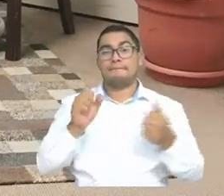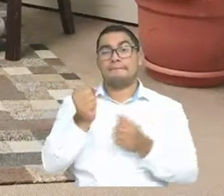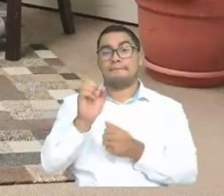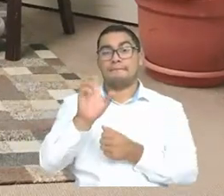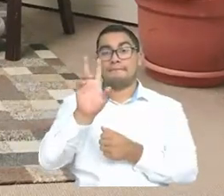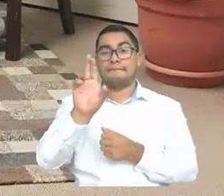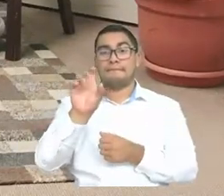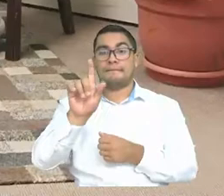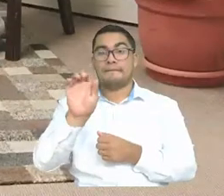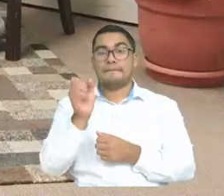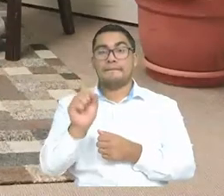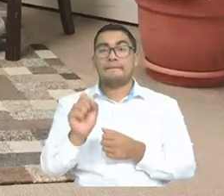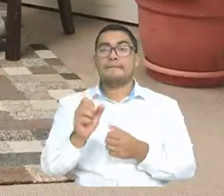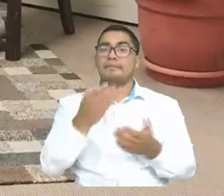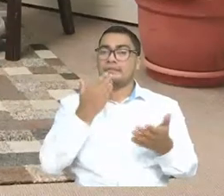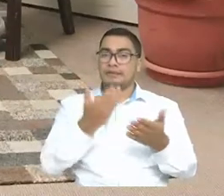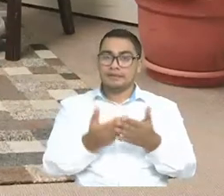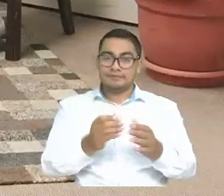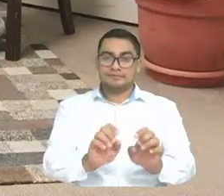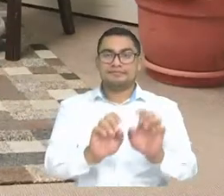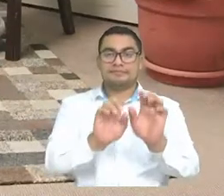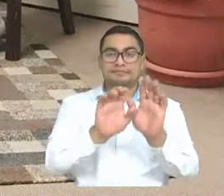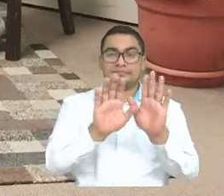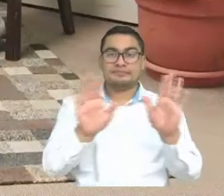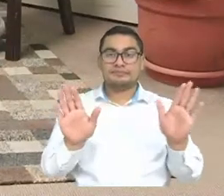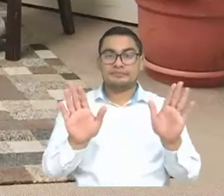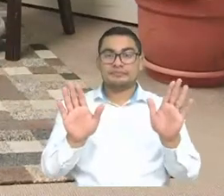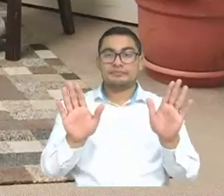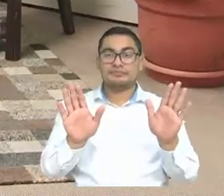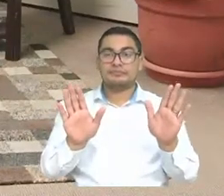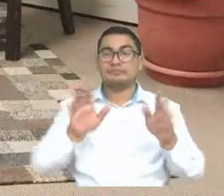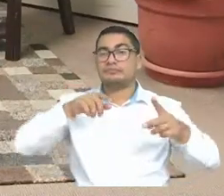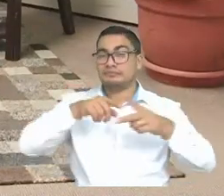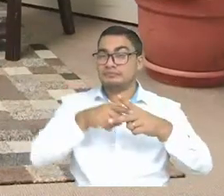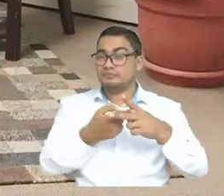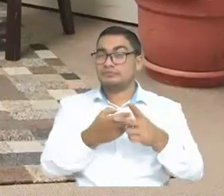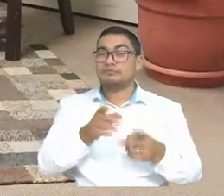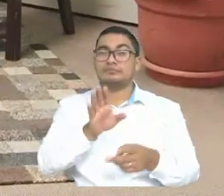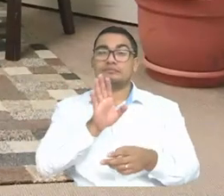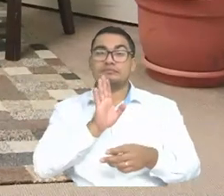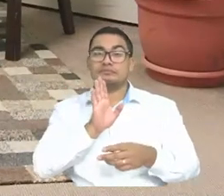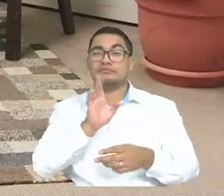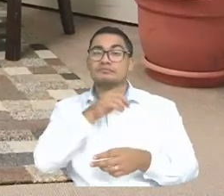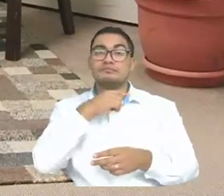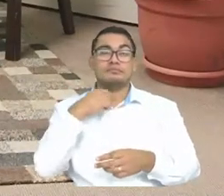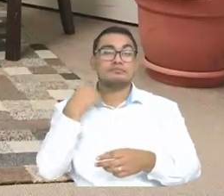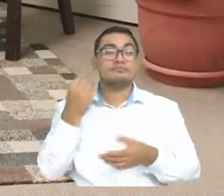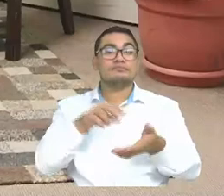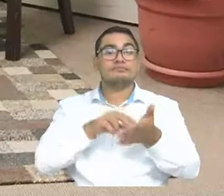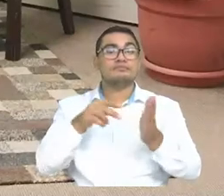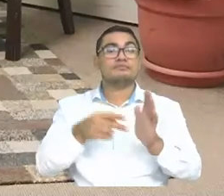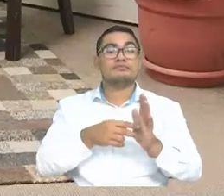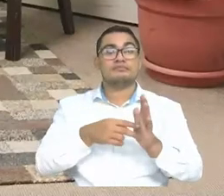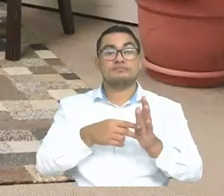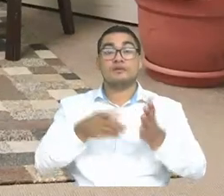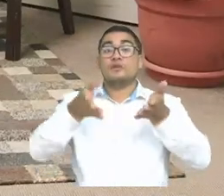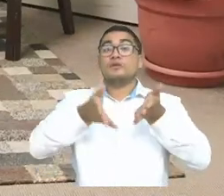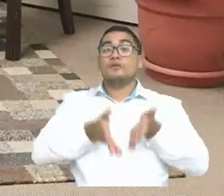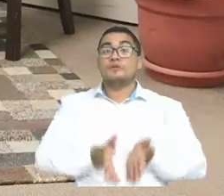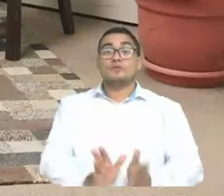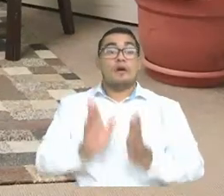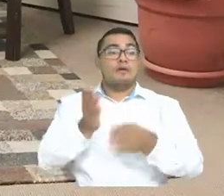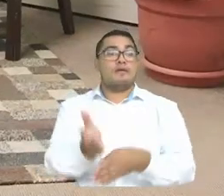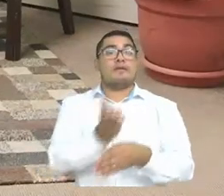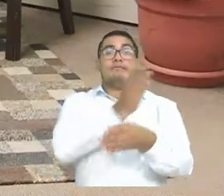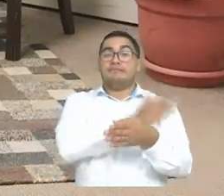placer de estar aquí en estos momentos. Pues empezamos hablando, ¿verdad?, con lo que es el parto prematuro, que nosotros conocemos